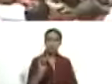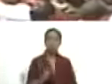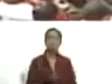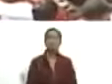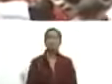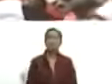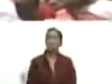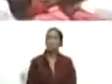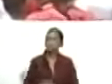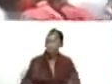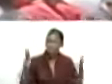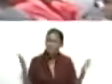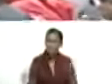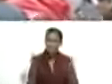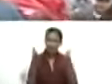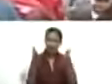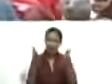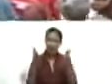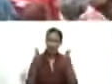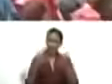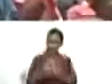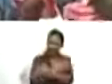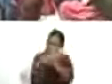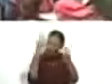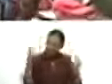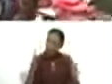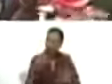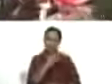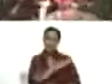Vamos con la ofensiva de las grandes misiones.